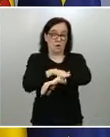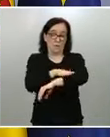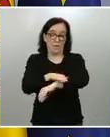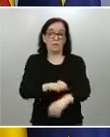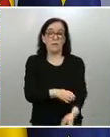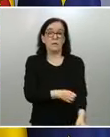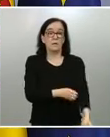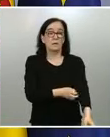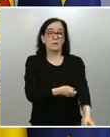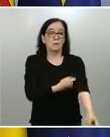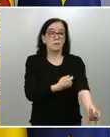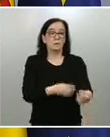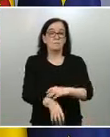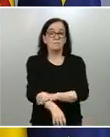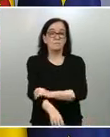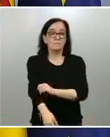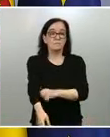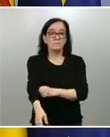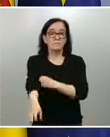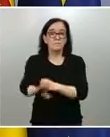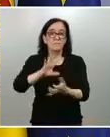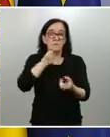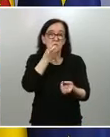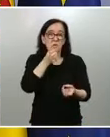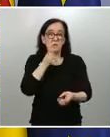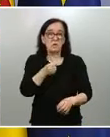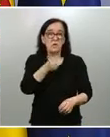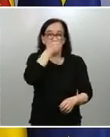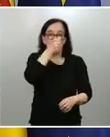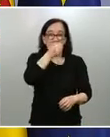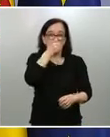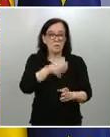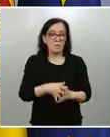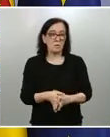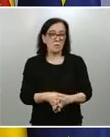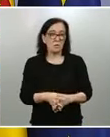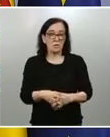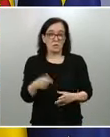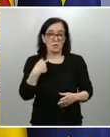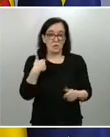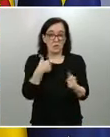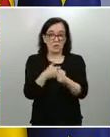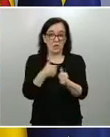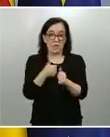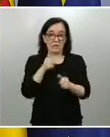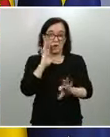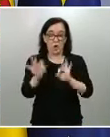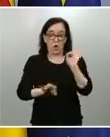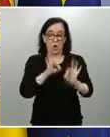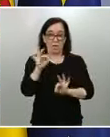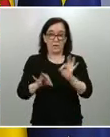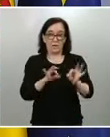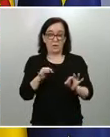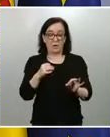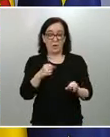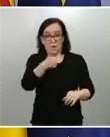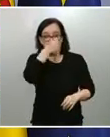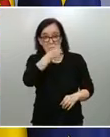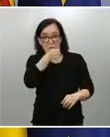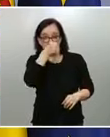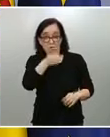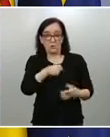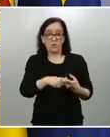la noticia está del partido socialista como saben yo soy serie de organización del partido socialista eso no se ha